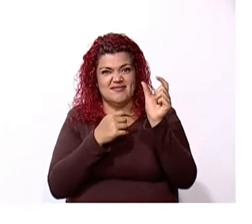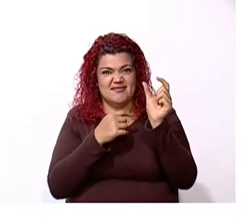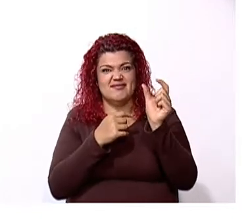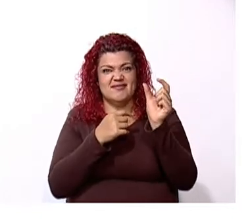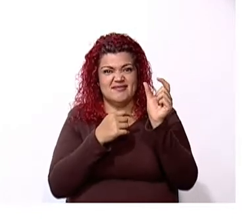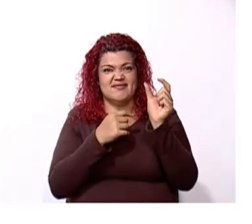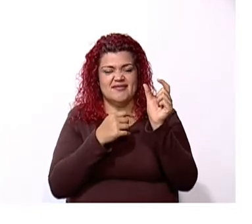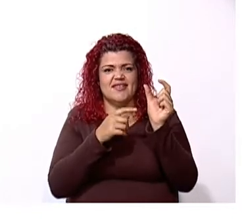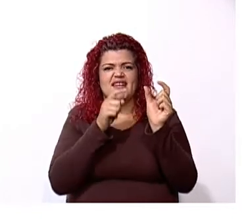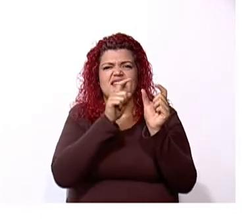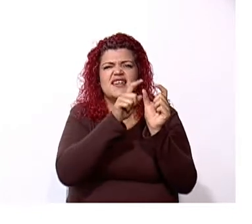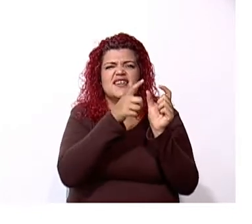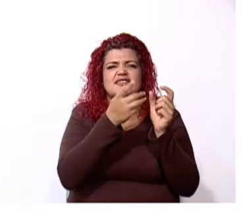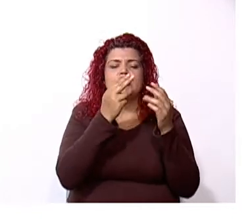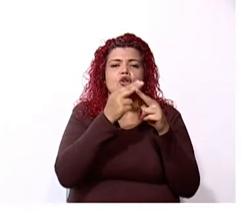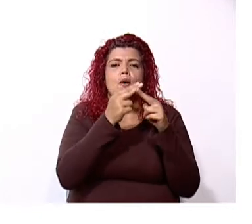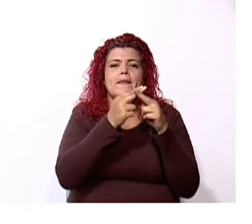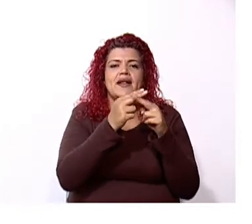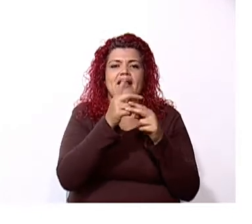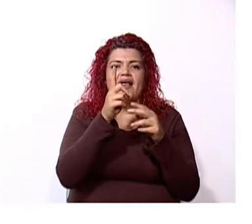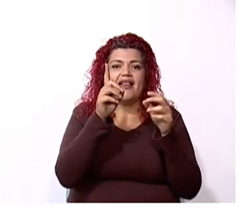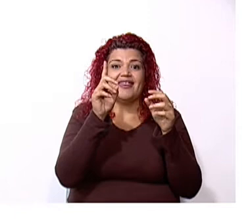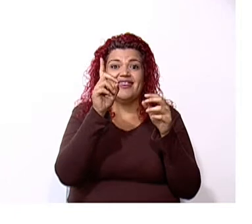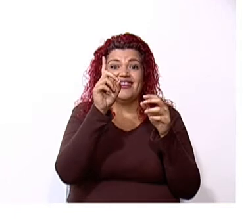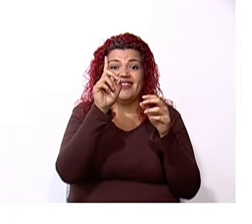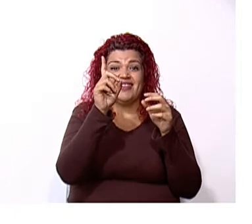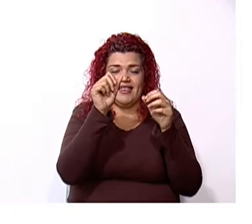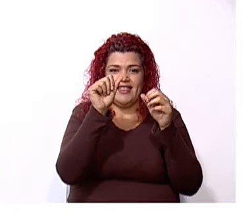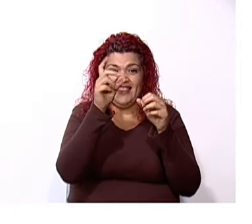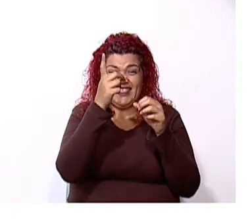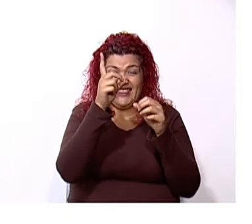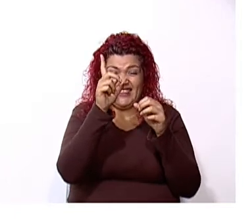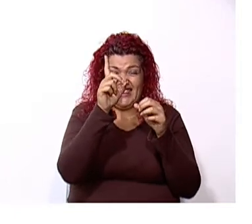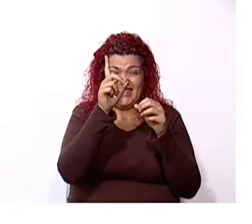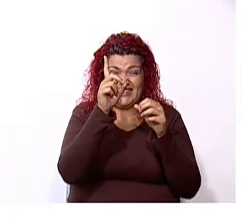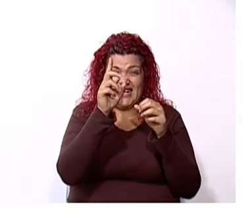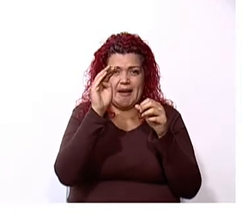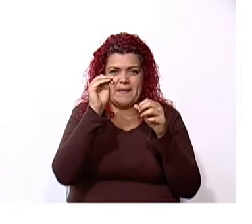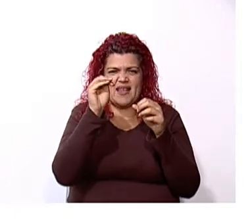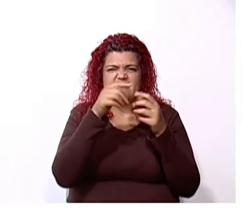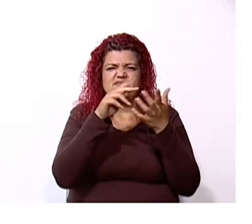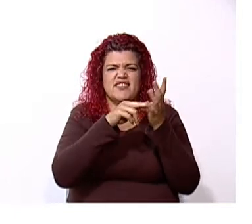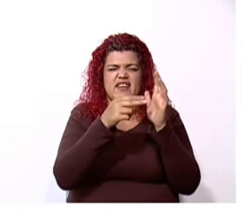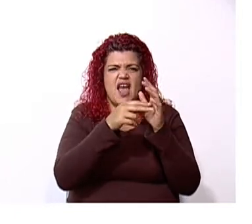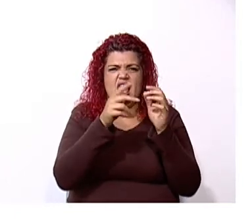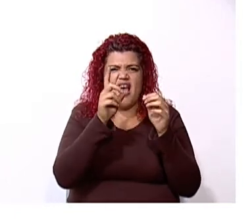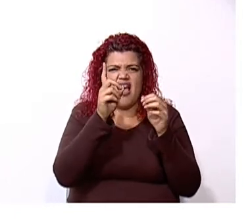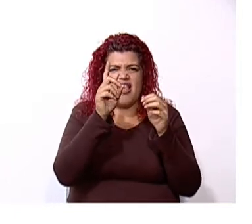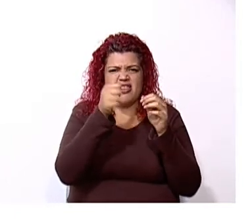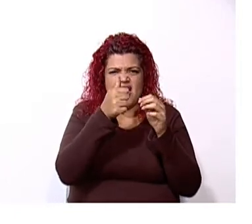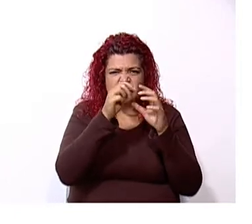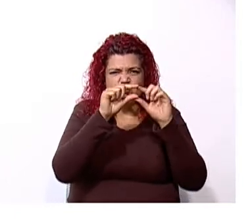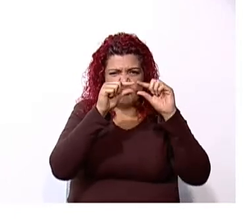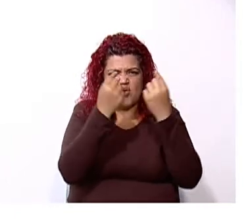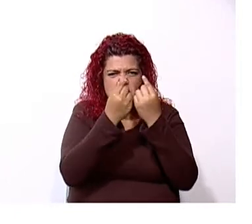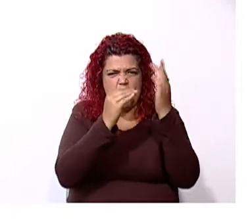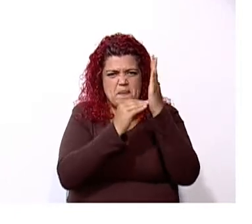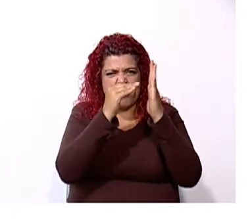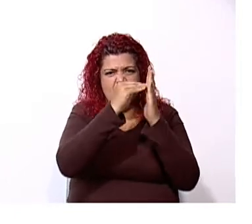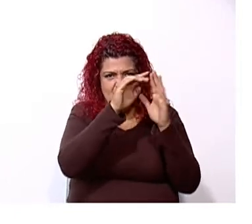casilla? Decenas de millar. Muy bien. Entonces, ¿cuántos puntos obtuvo Andrés?